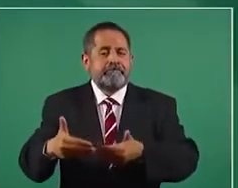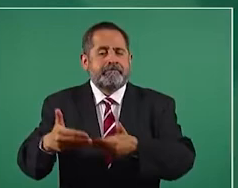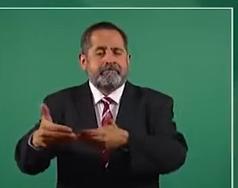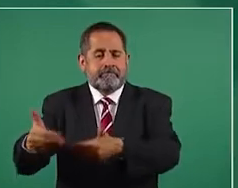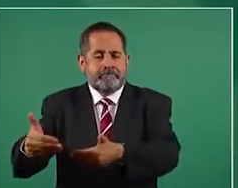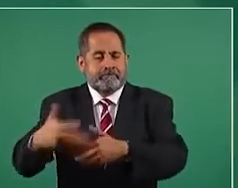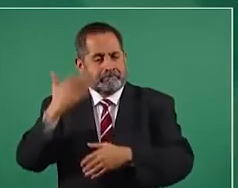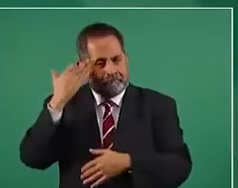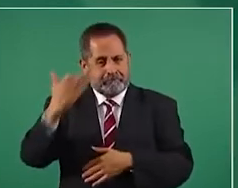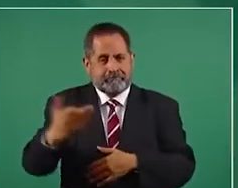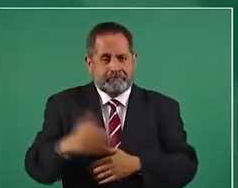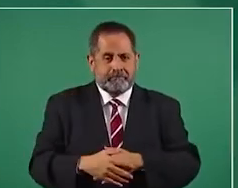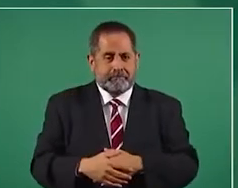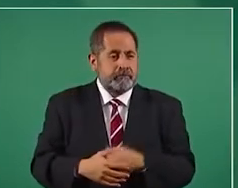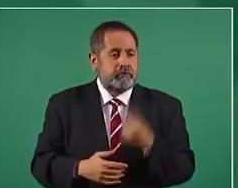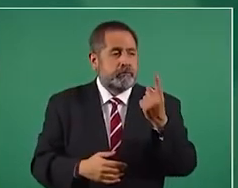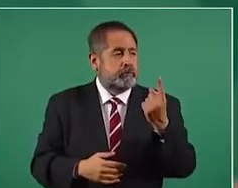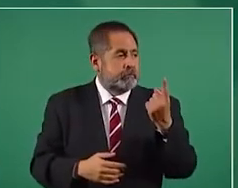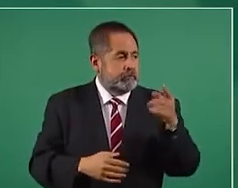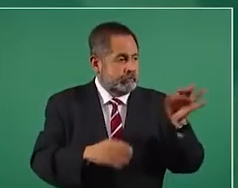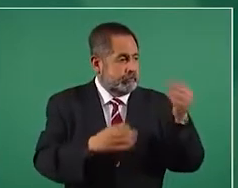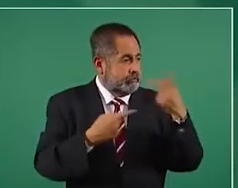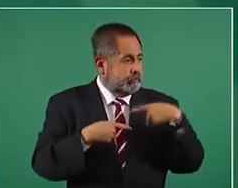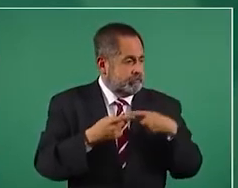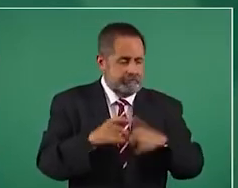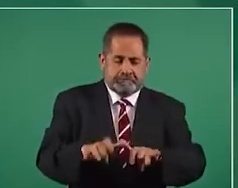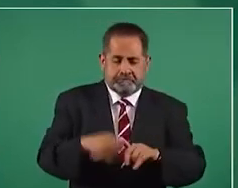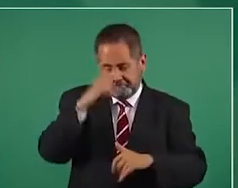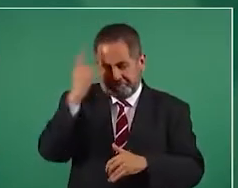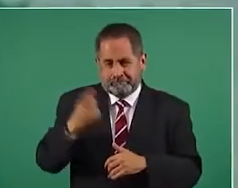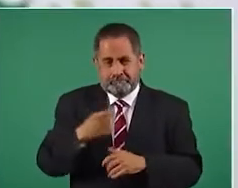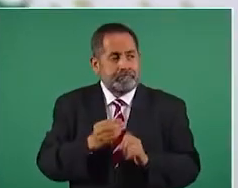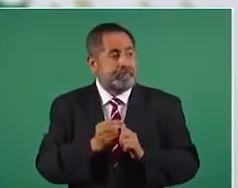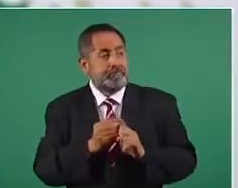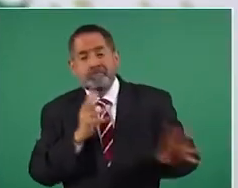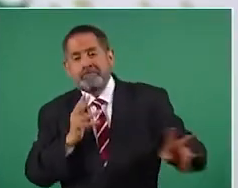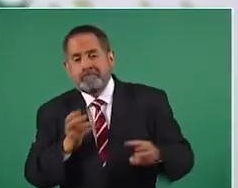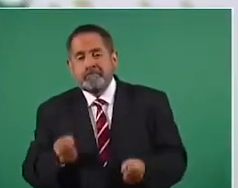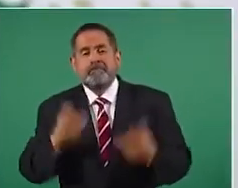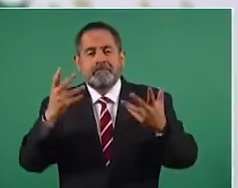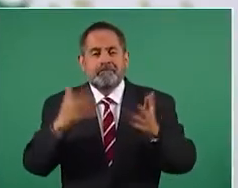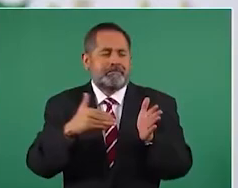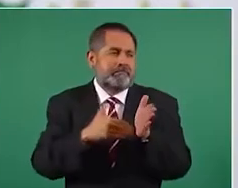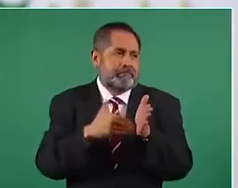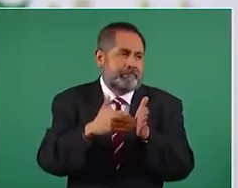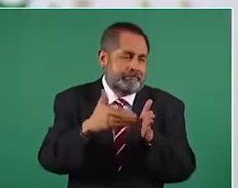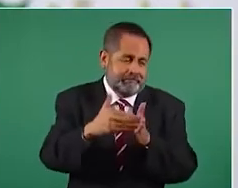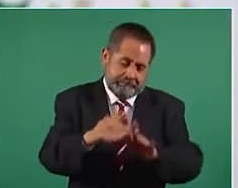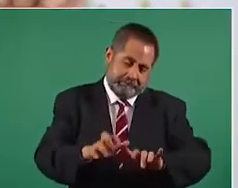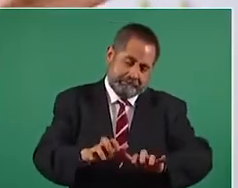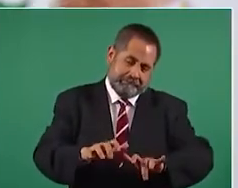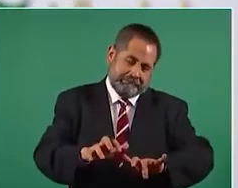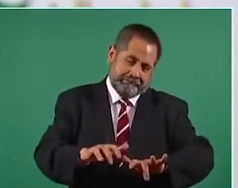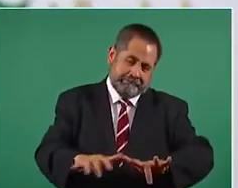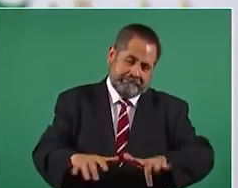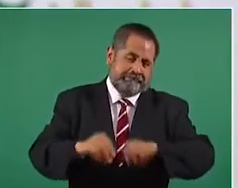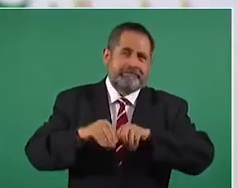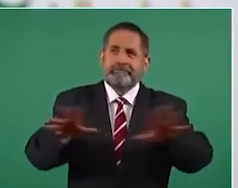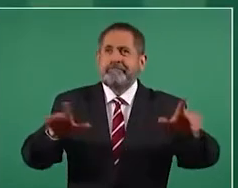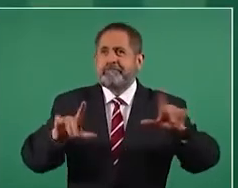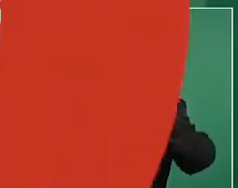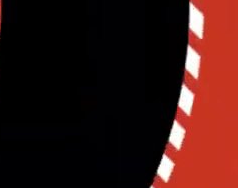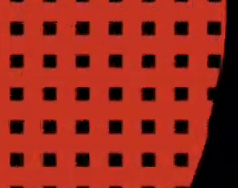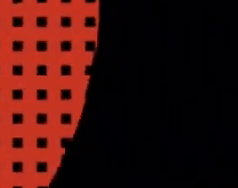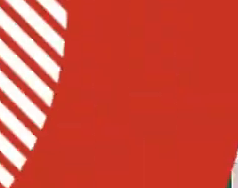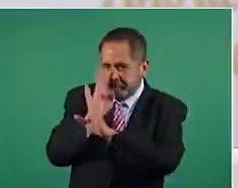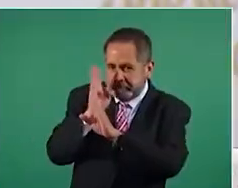llevando cierto tiempo. Si fuera una sola papeleta, por supuesto no llevaría mucho tiempo, pero estamos hablando de millones de papeletas dispersas en todo el